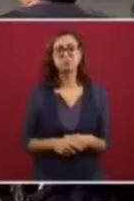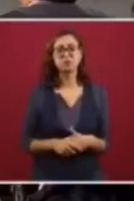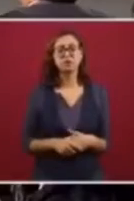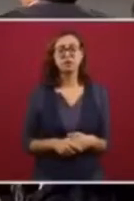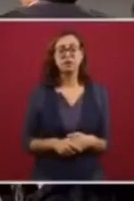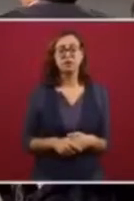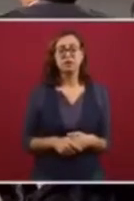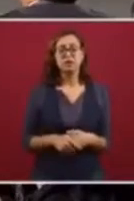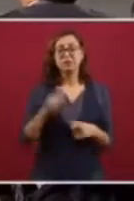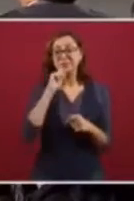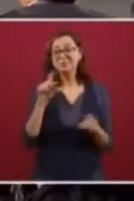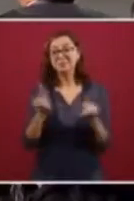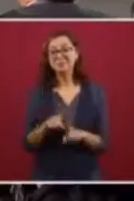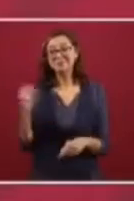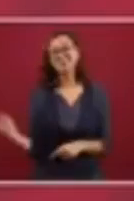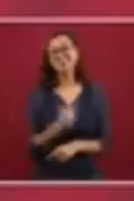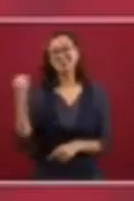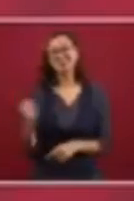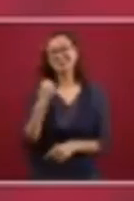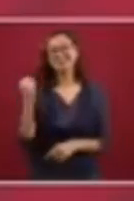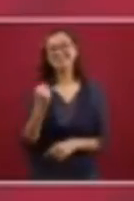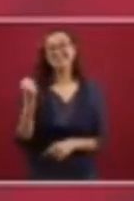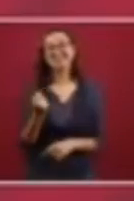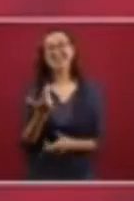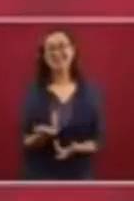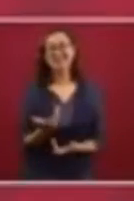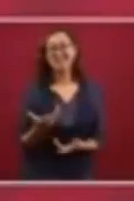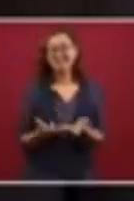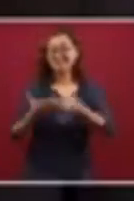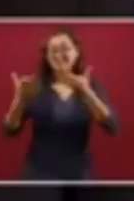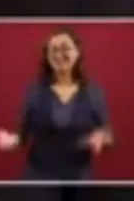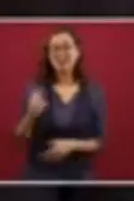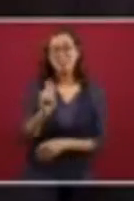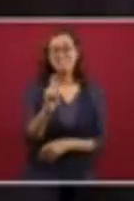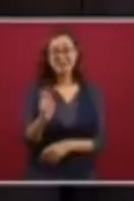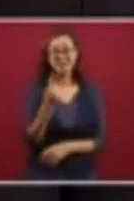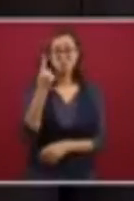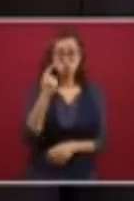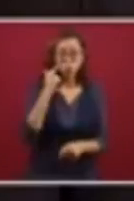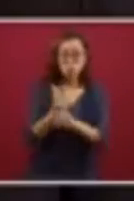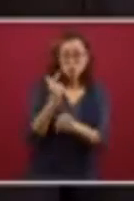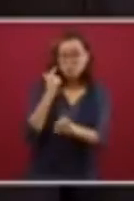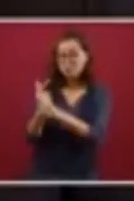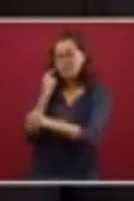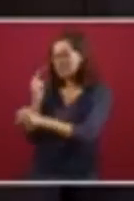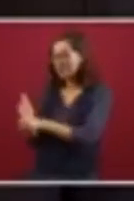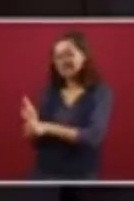Además, volvemos a la suerte. Los 21 campos que se están trabajando